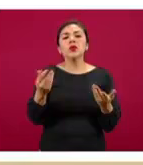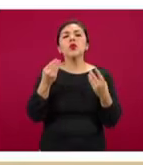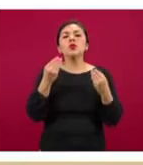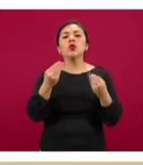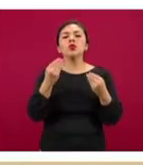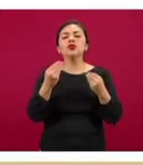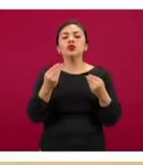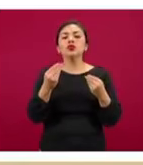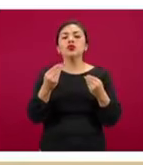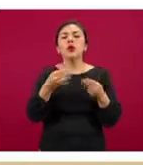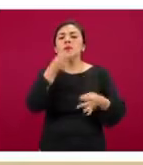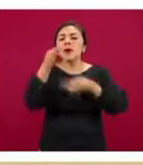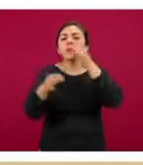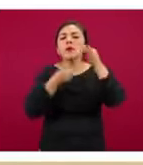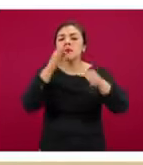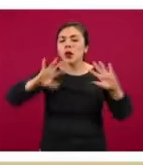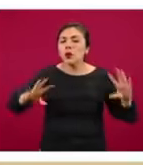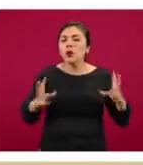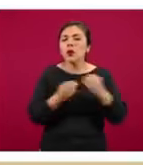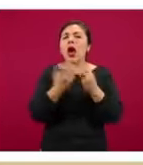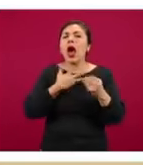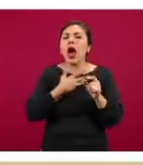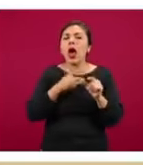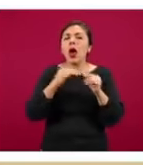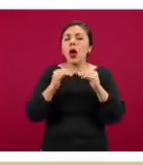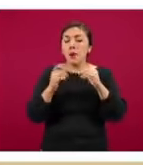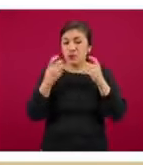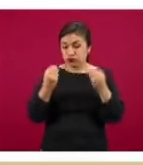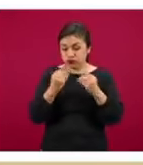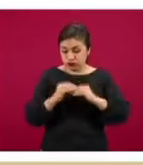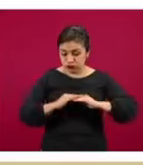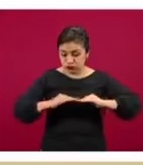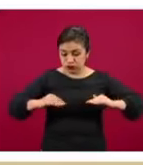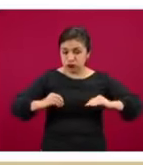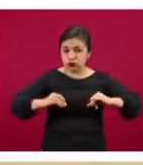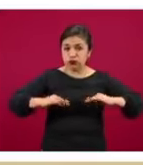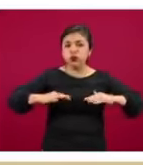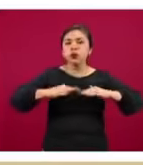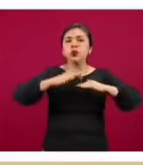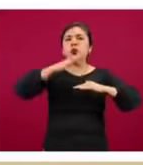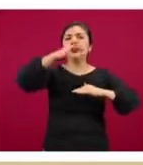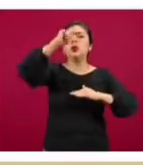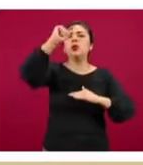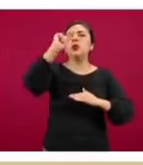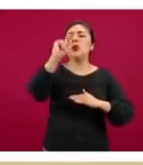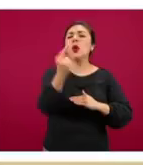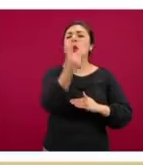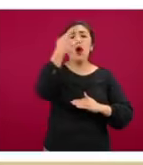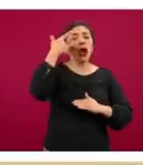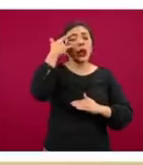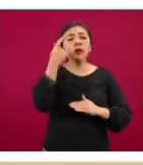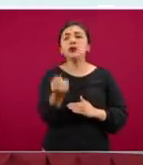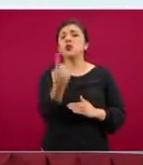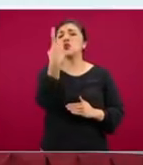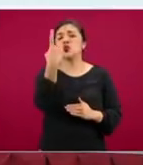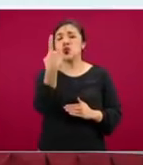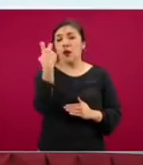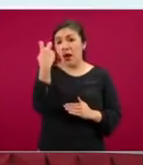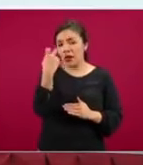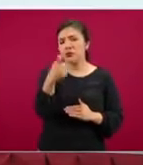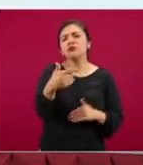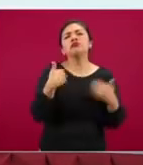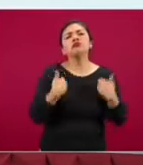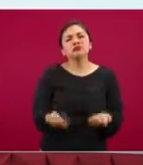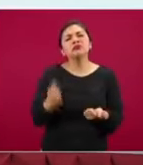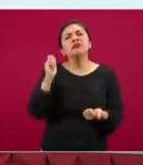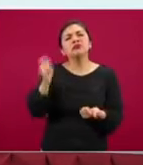cantidad de brotes notificados, pues bueno, va disminuyendo hasta llegar al estado de Campeche con solo 1. Y esto, lógicamente, hay que